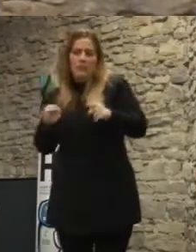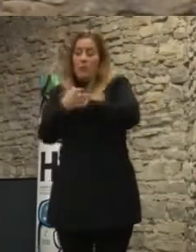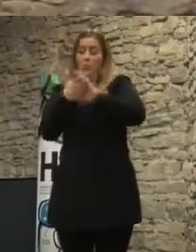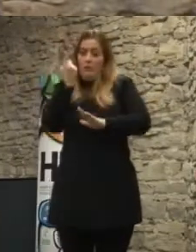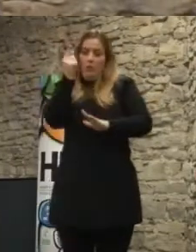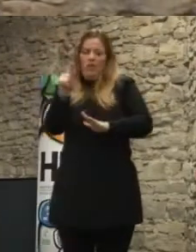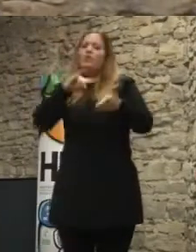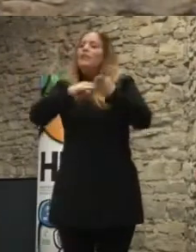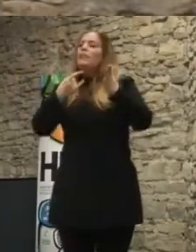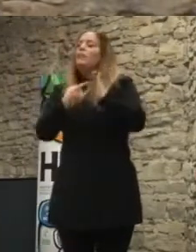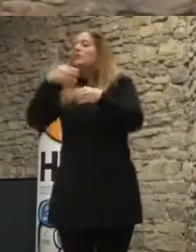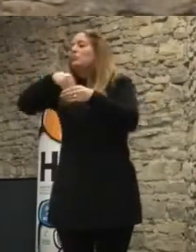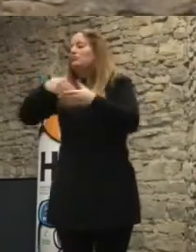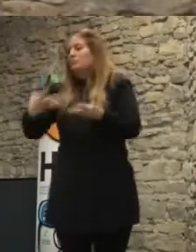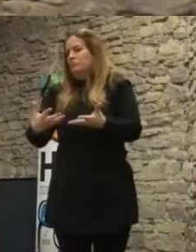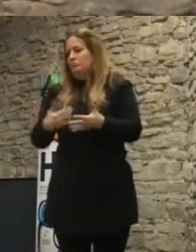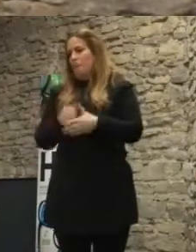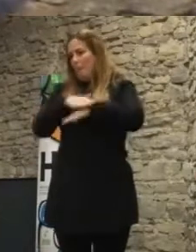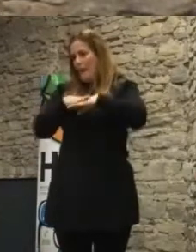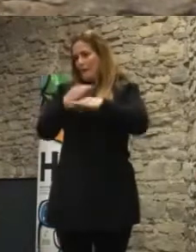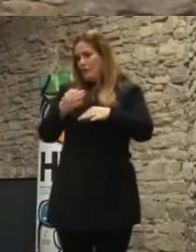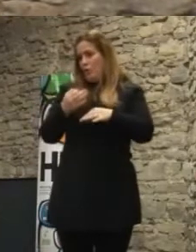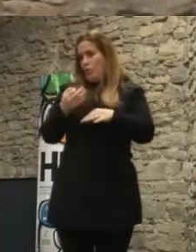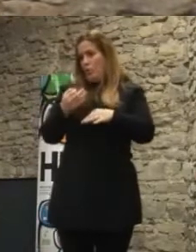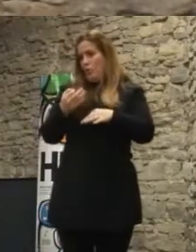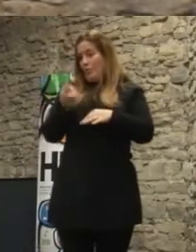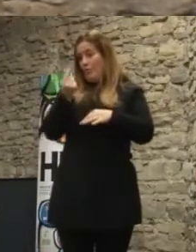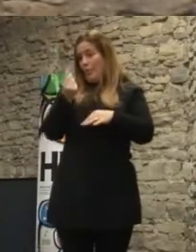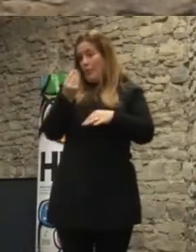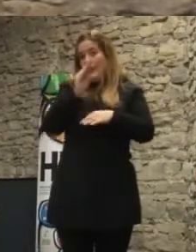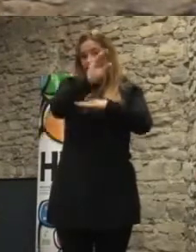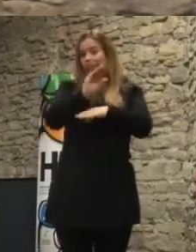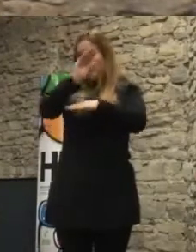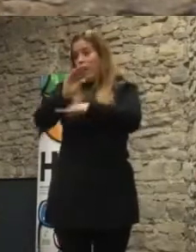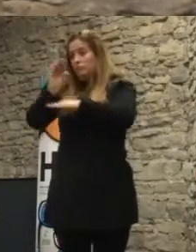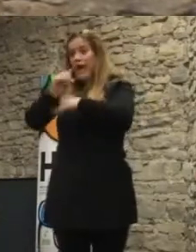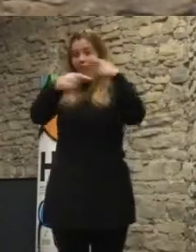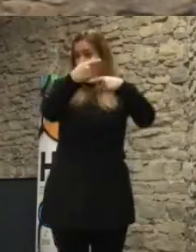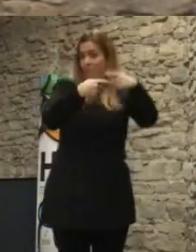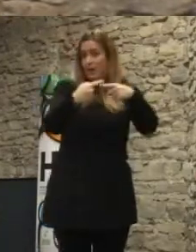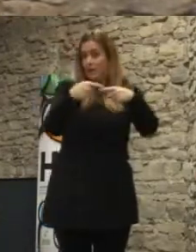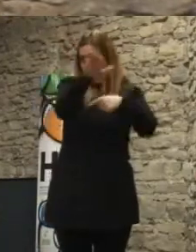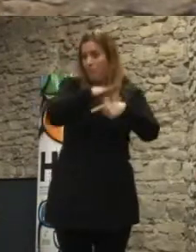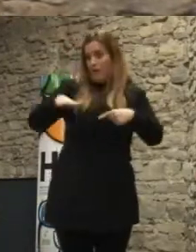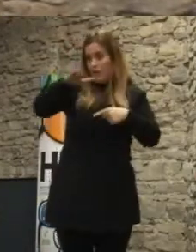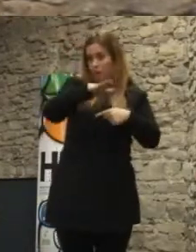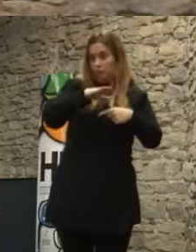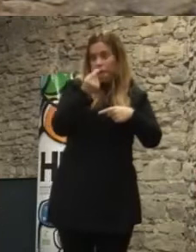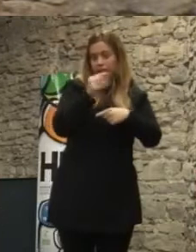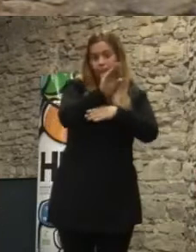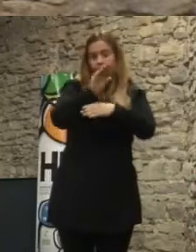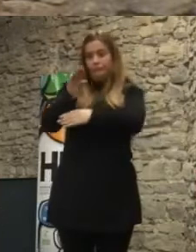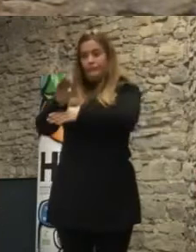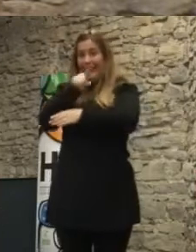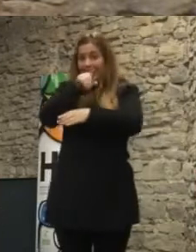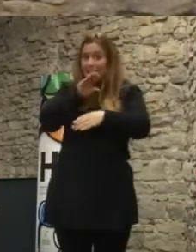ese proyecto consiste en dar una renta a una serie de familias y